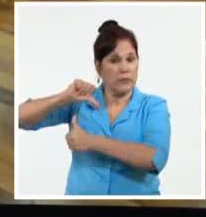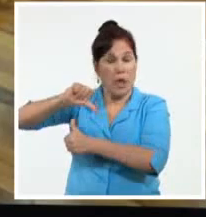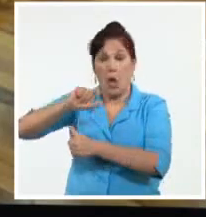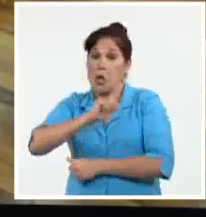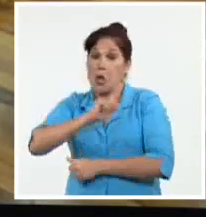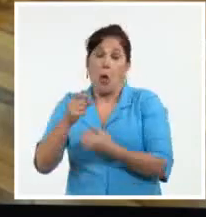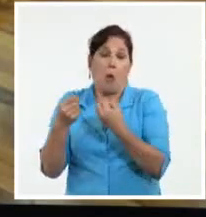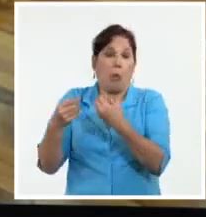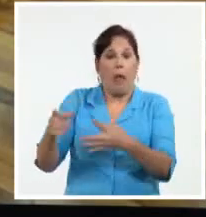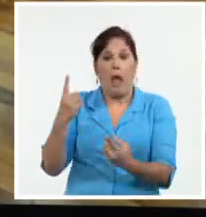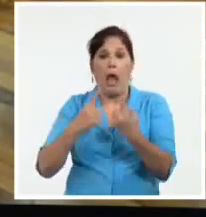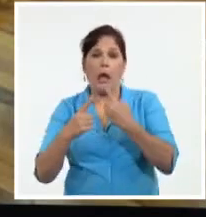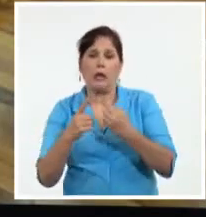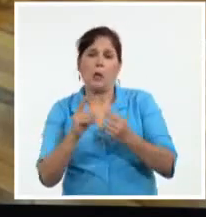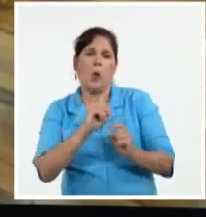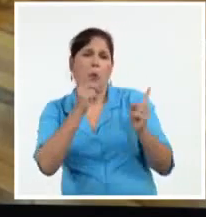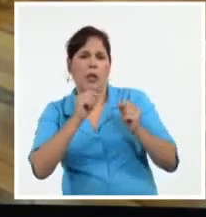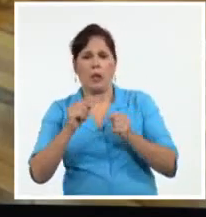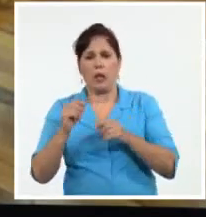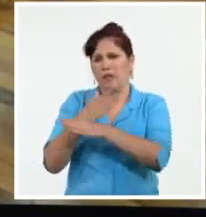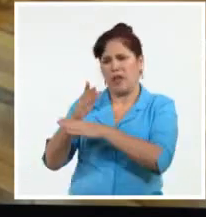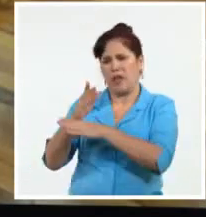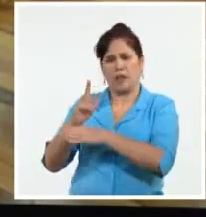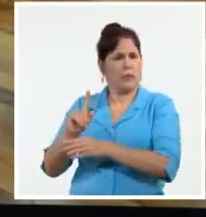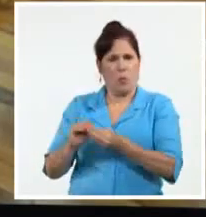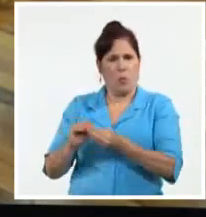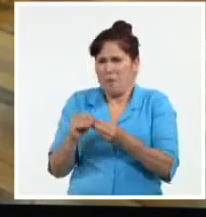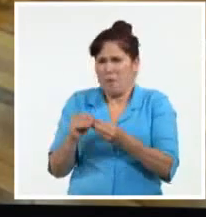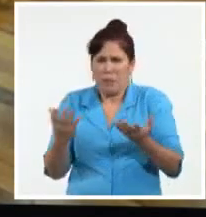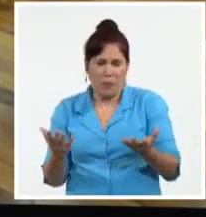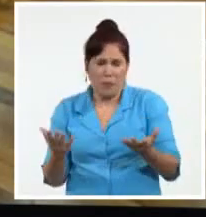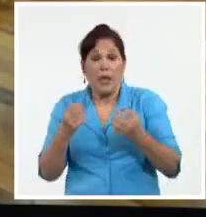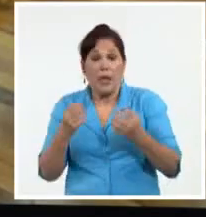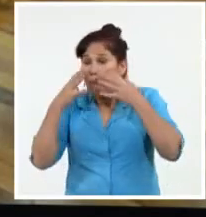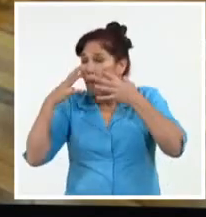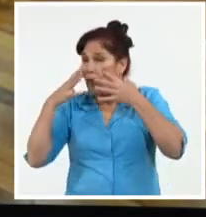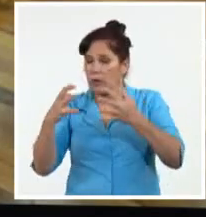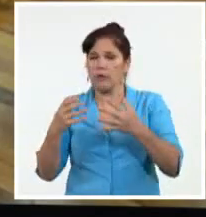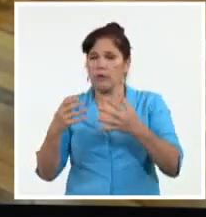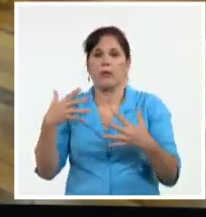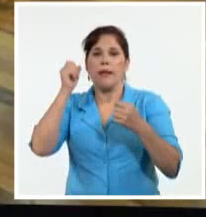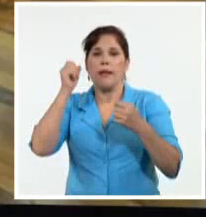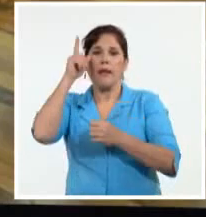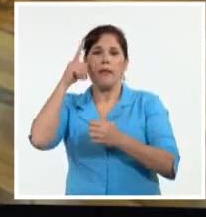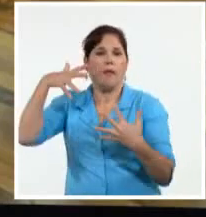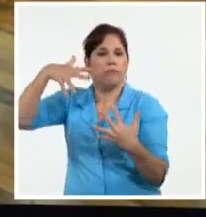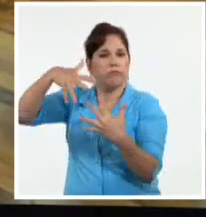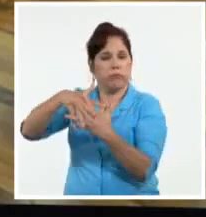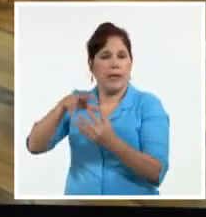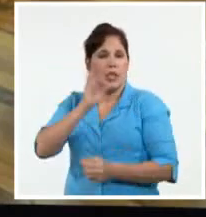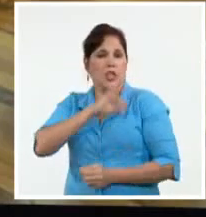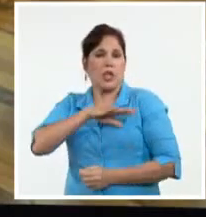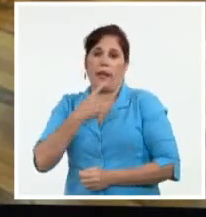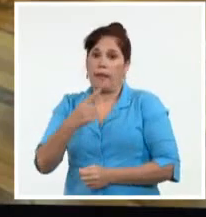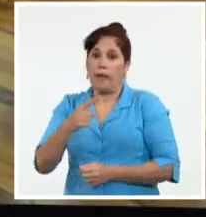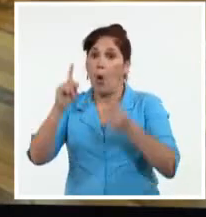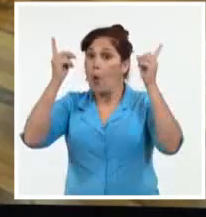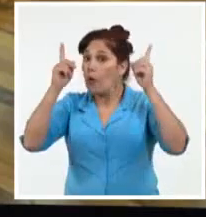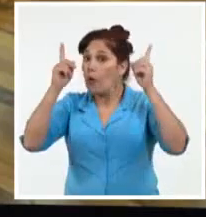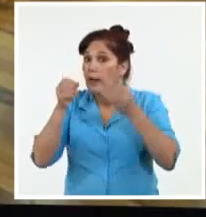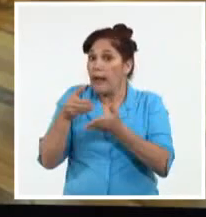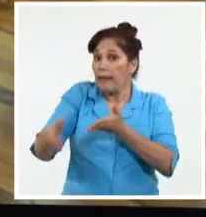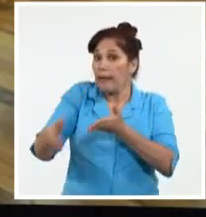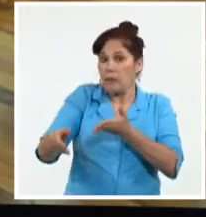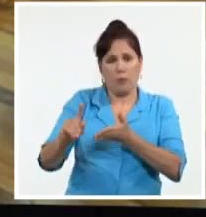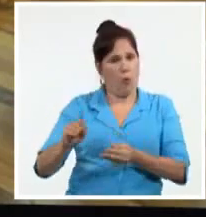se desgaste en sí izquierdas o derechas. Contundentemente lo ha expresado el mandatario chileno Gabriel Boric. La política de